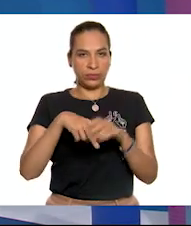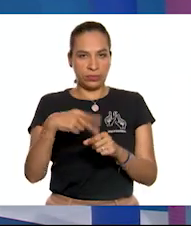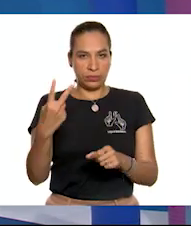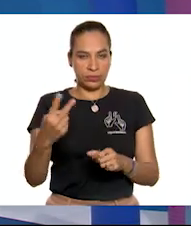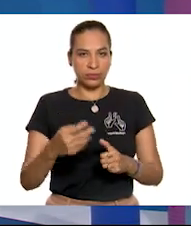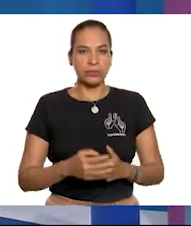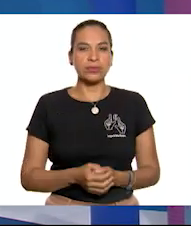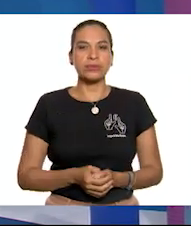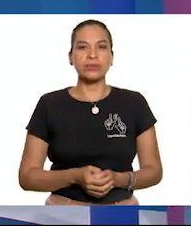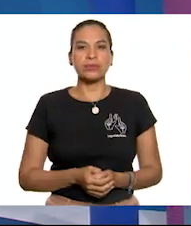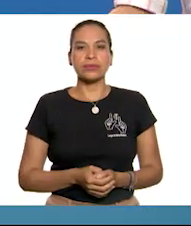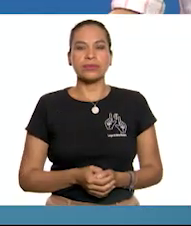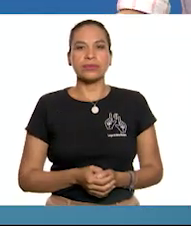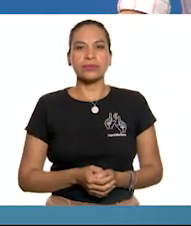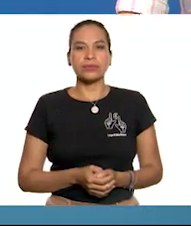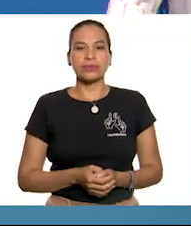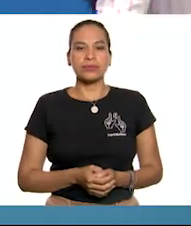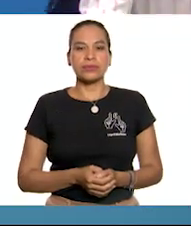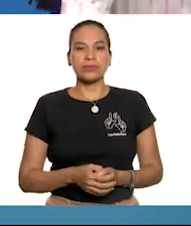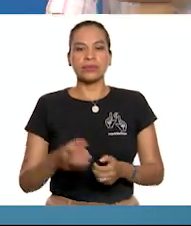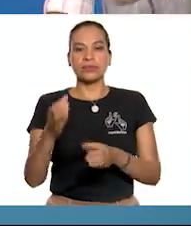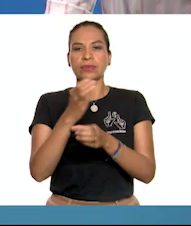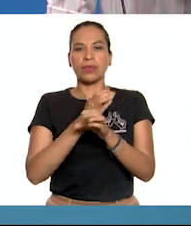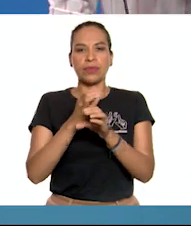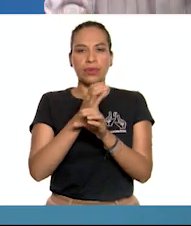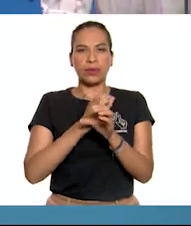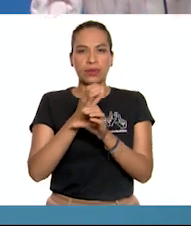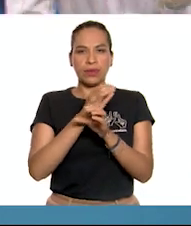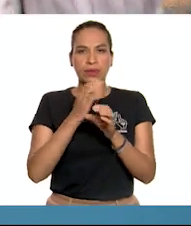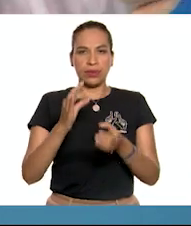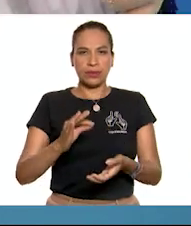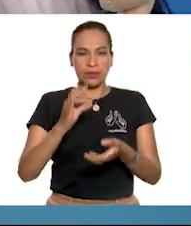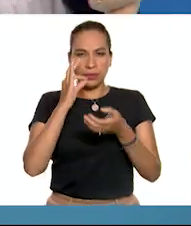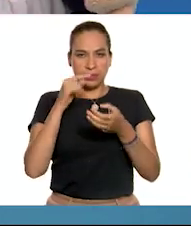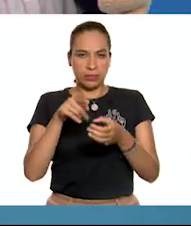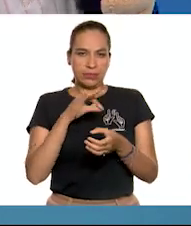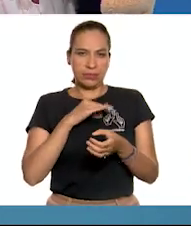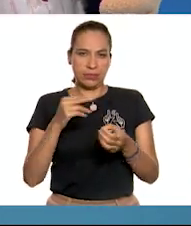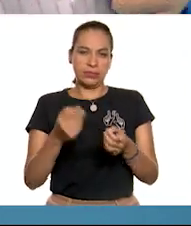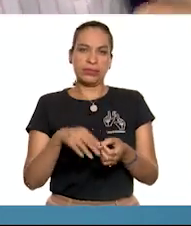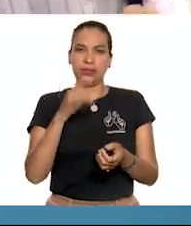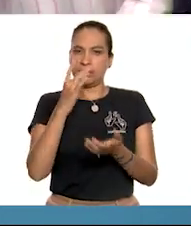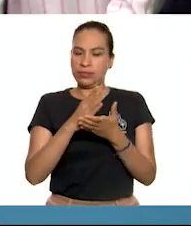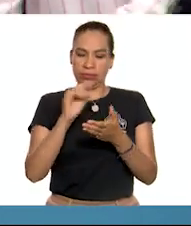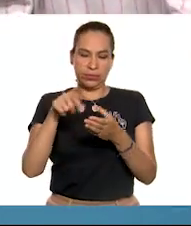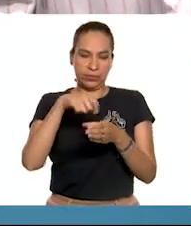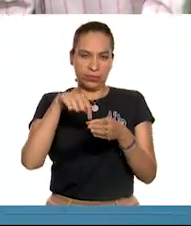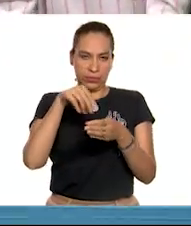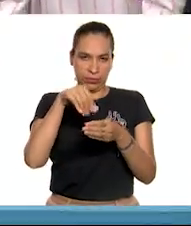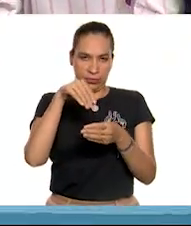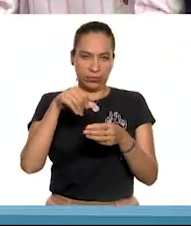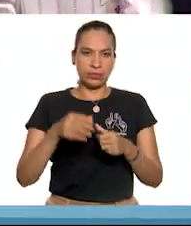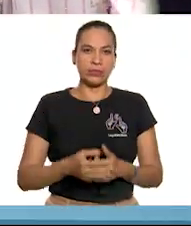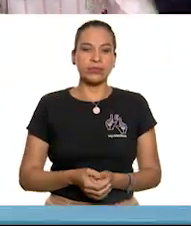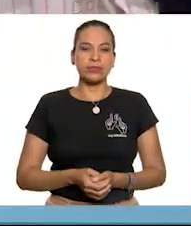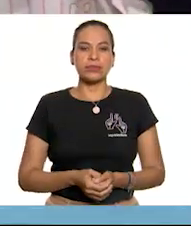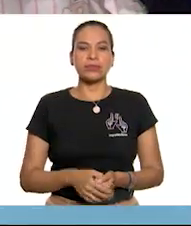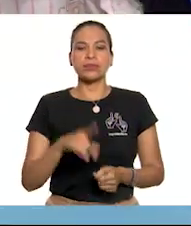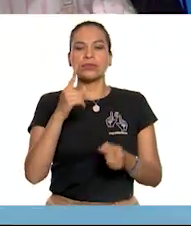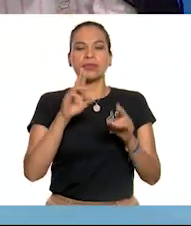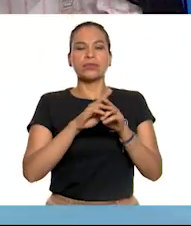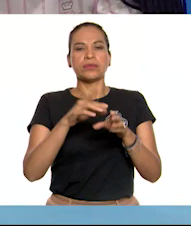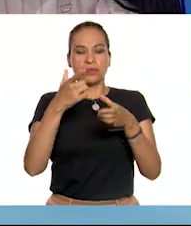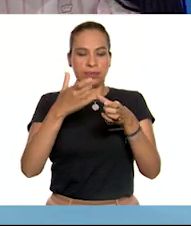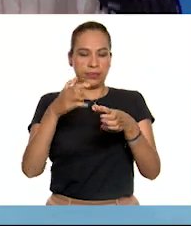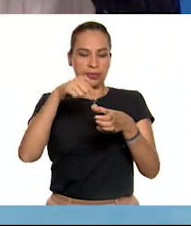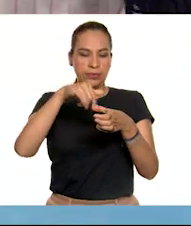vacío. Nuestro vasito vacío. Café para cafetera. Ese debe ser no soluble, el de cafetera. Muy bien, aquí un filtro